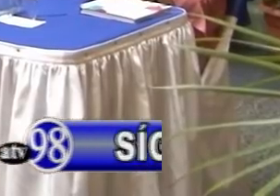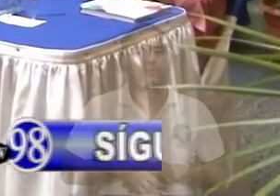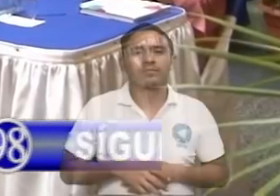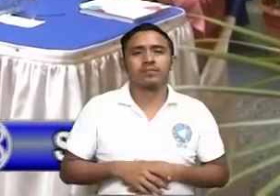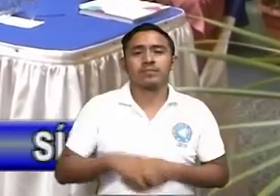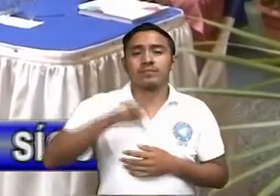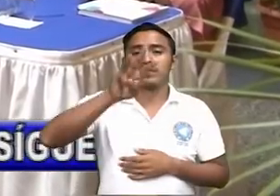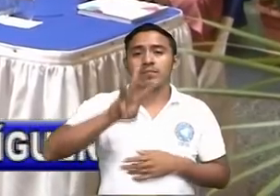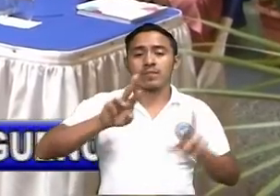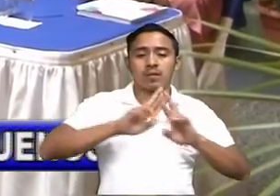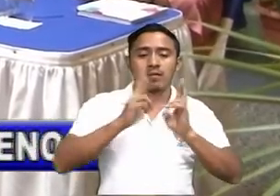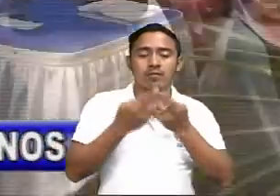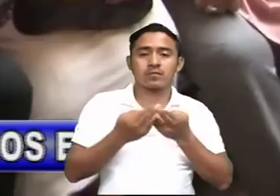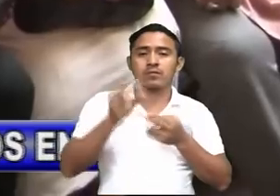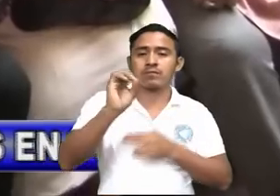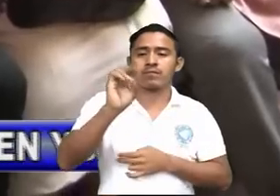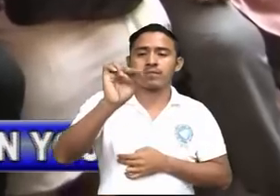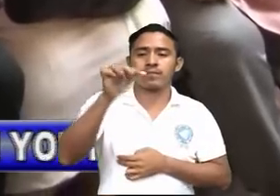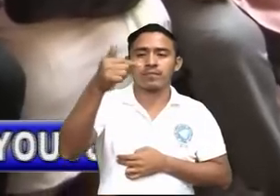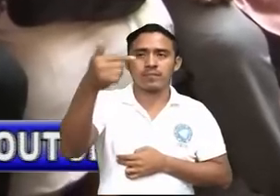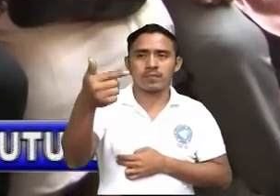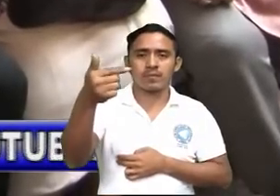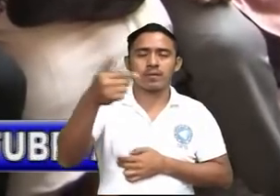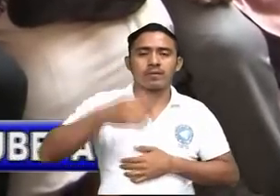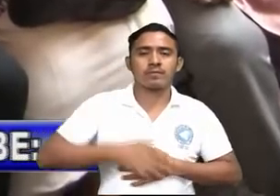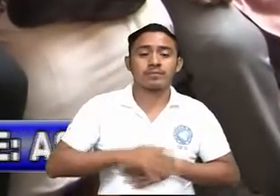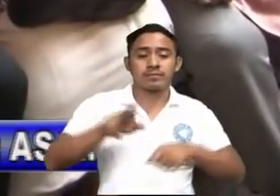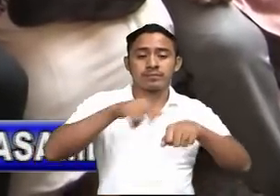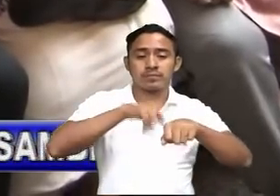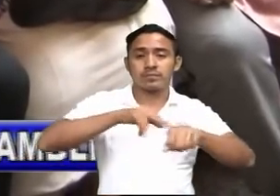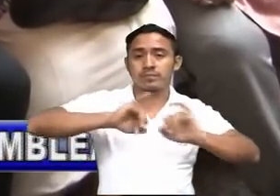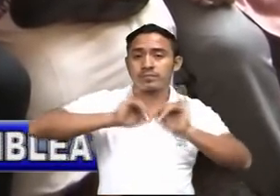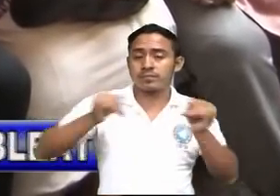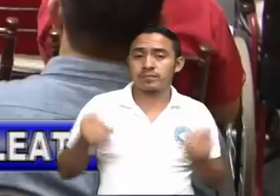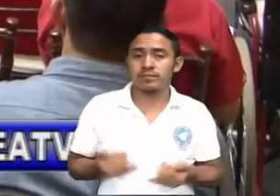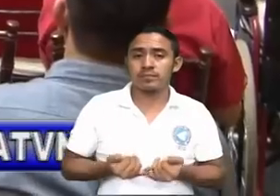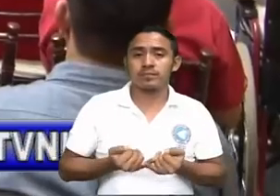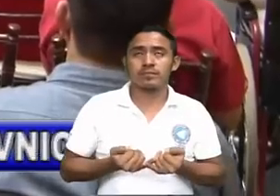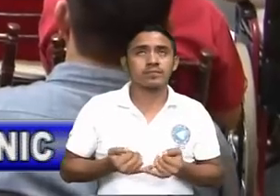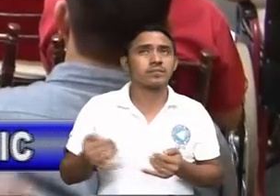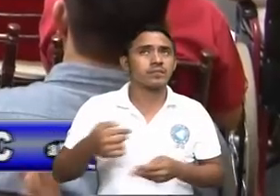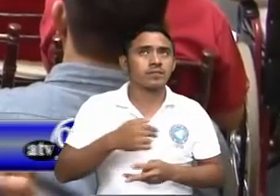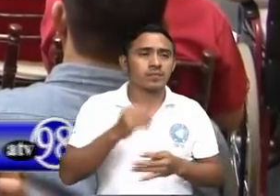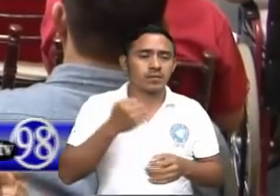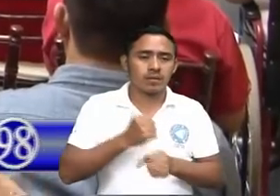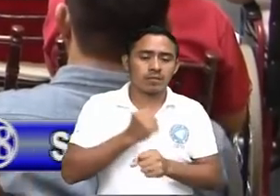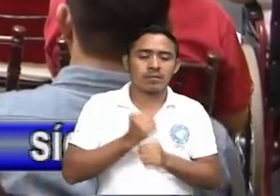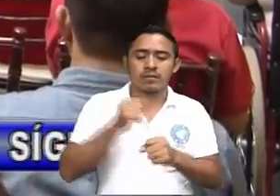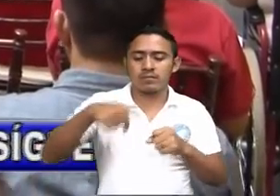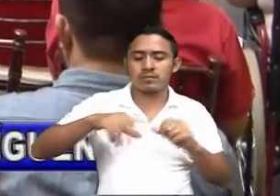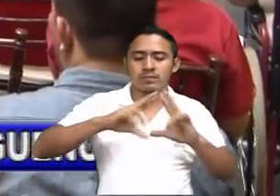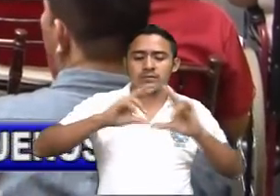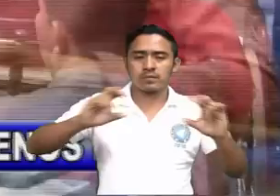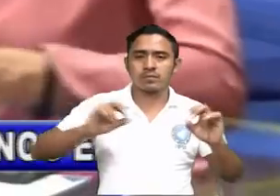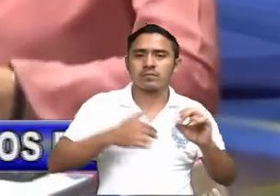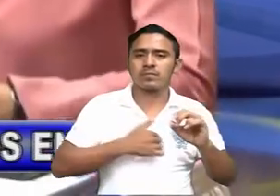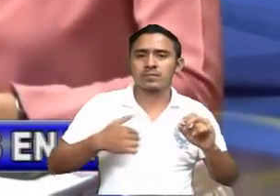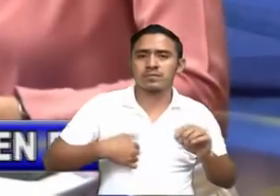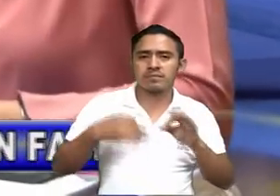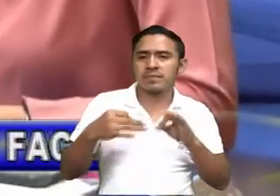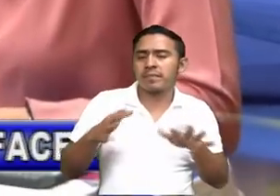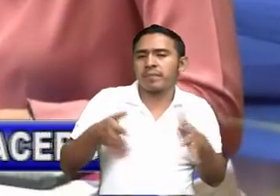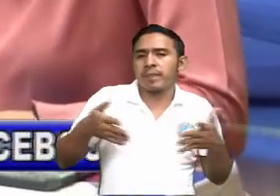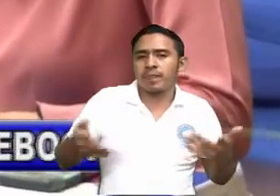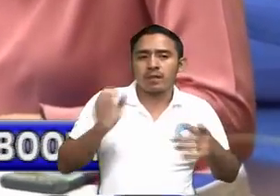El tercer encuentro con organizaciones no gubernamentales, nacionales e internacionales que operan en el país se realizó con el fin